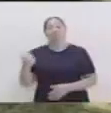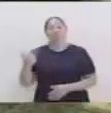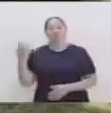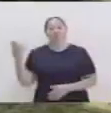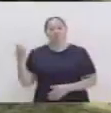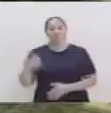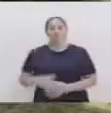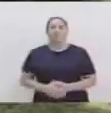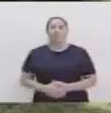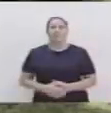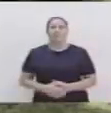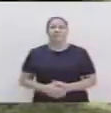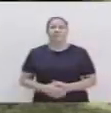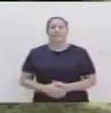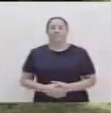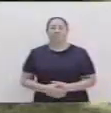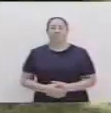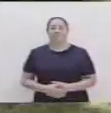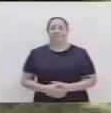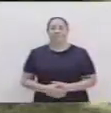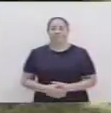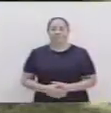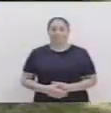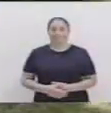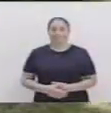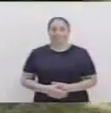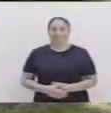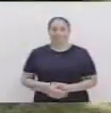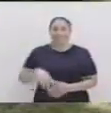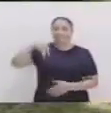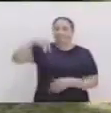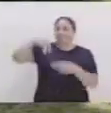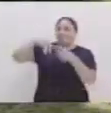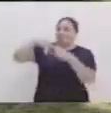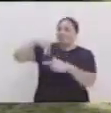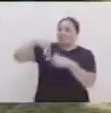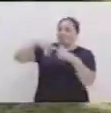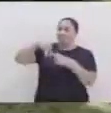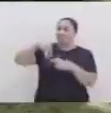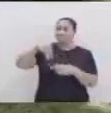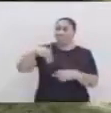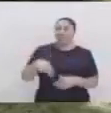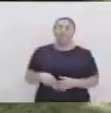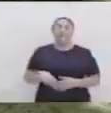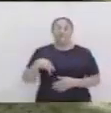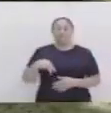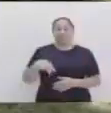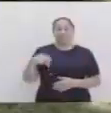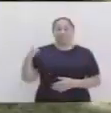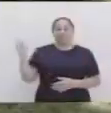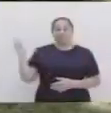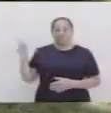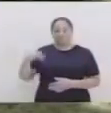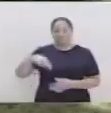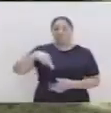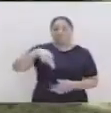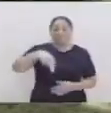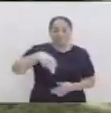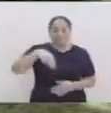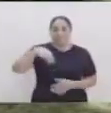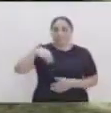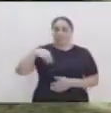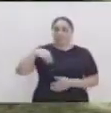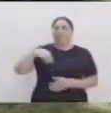Siguiente tarea. Ahora voy a estar acá, trabajando pierna. 1, regreso. 2,